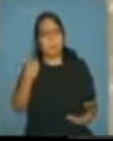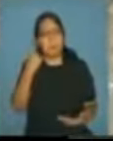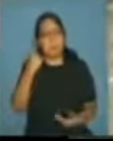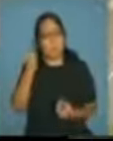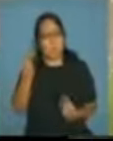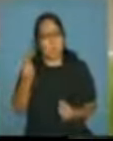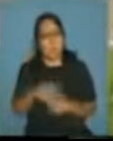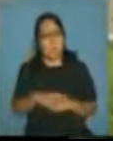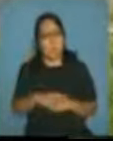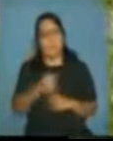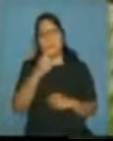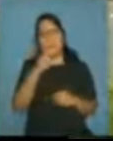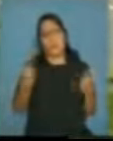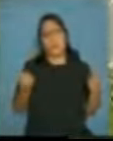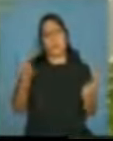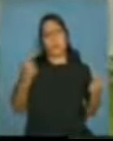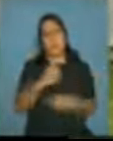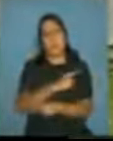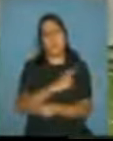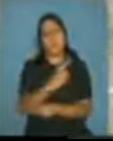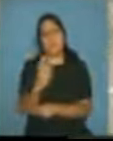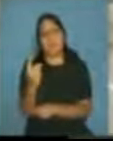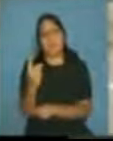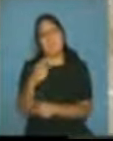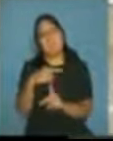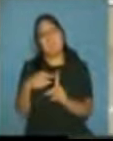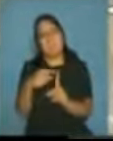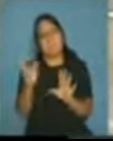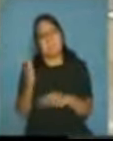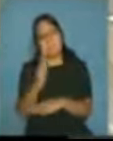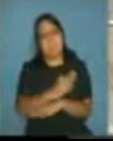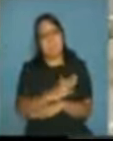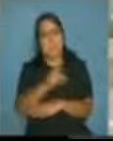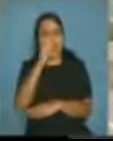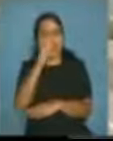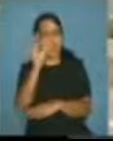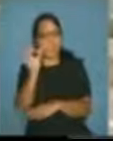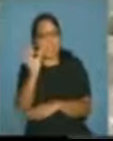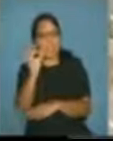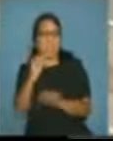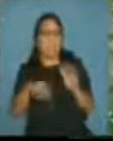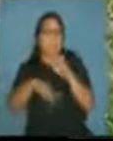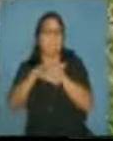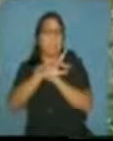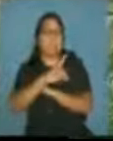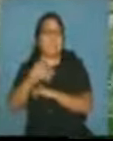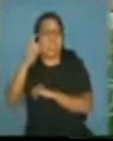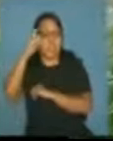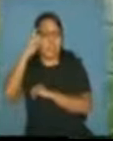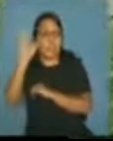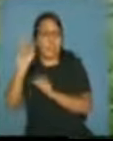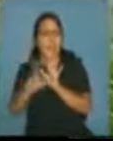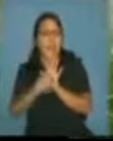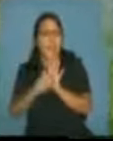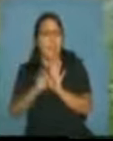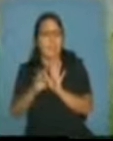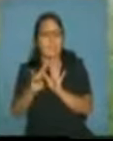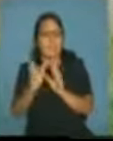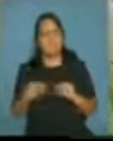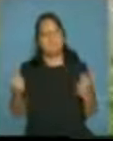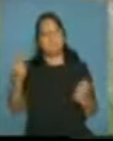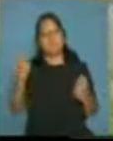lugar vos llegás en una velocidad media, mínima de 80, máxima de 110, es lo que dicen las leyes.